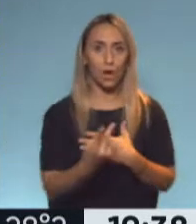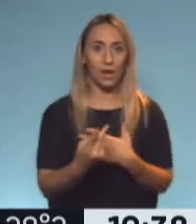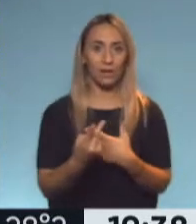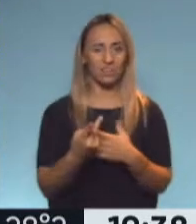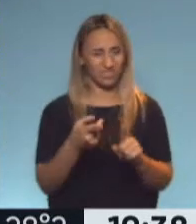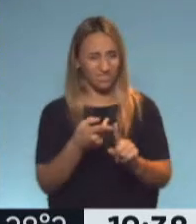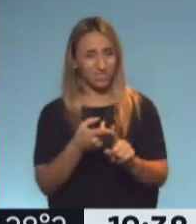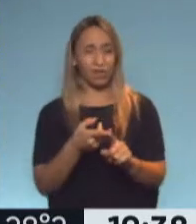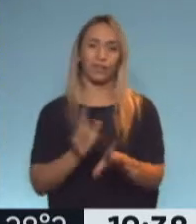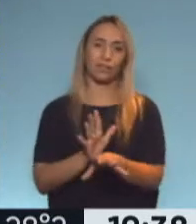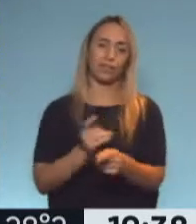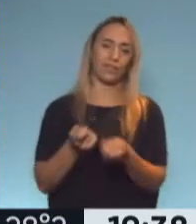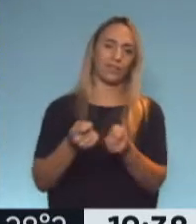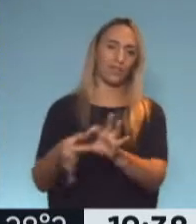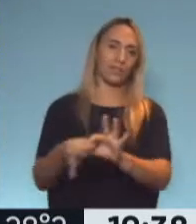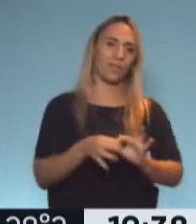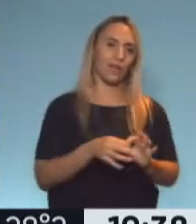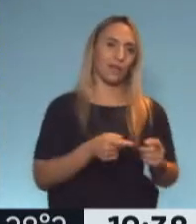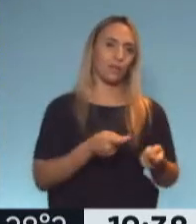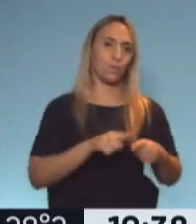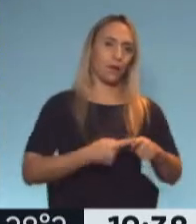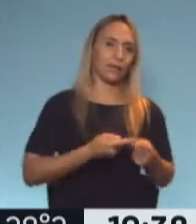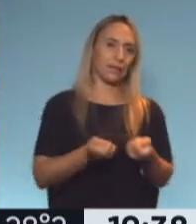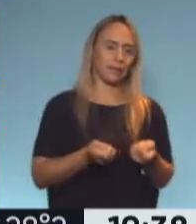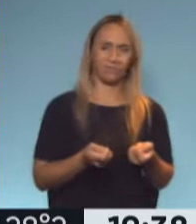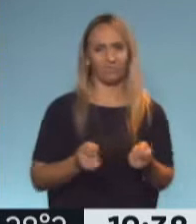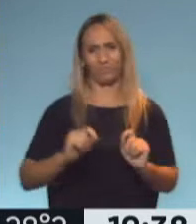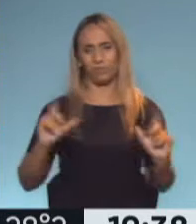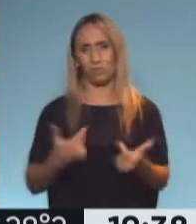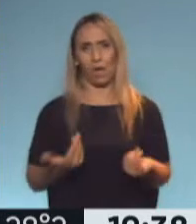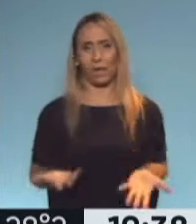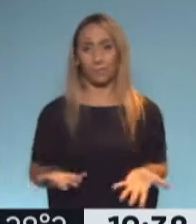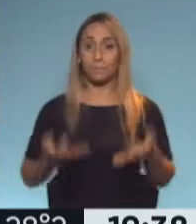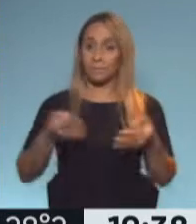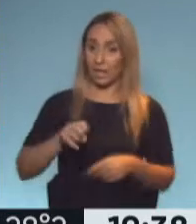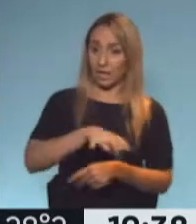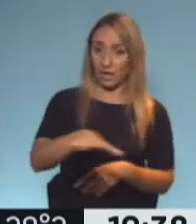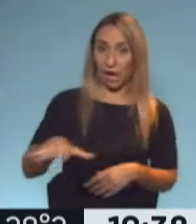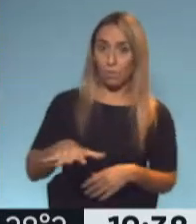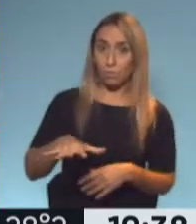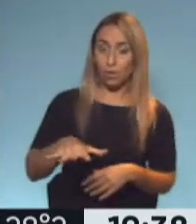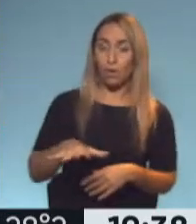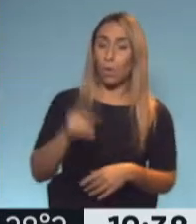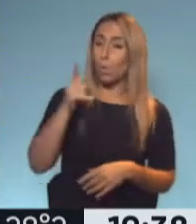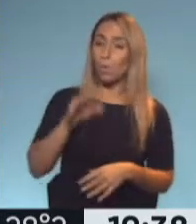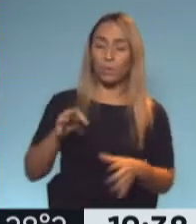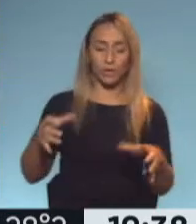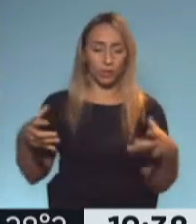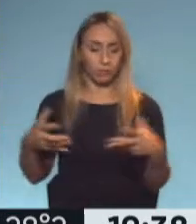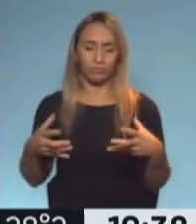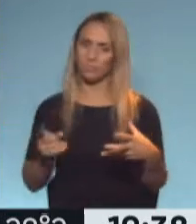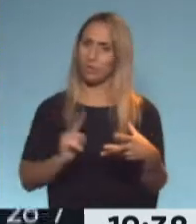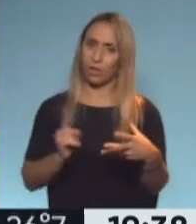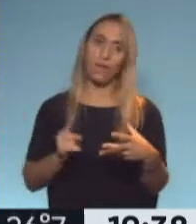puede hacer. Y en el campo, que no es una entidad única, sino que tiene una diversidad de acuerdo